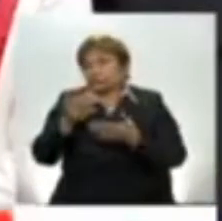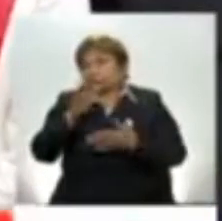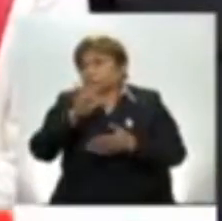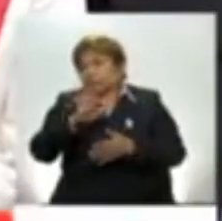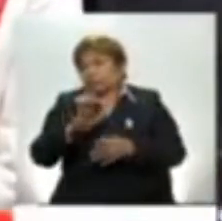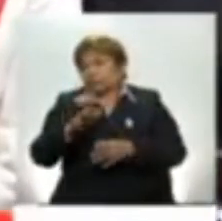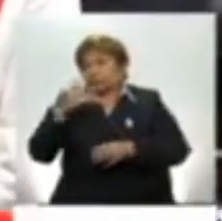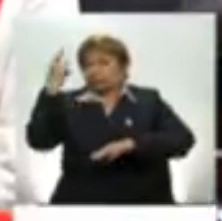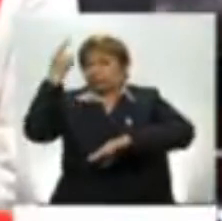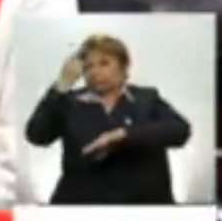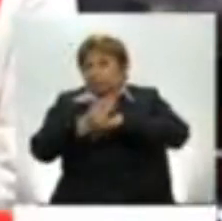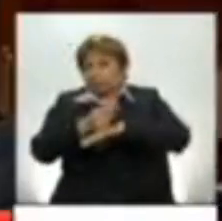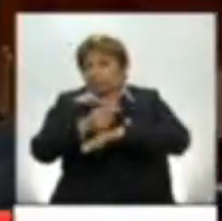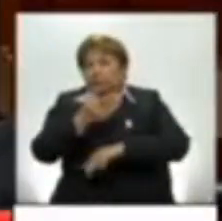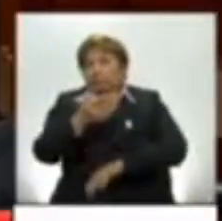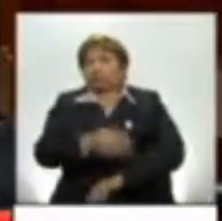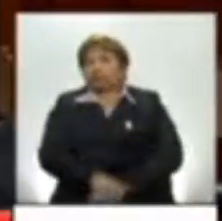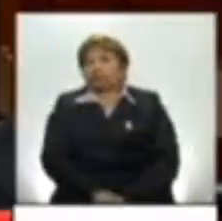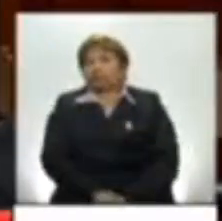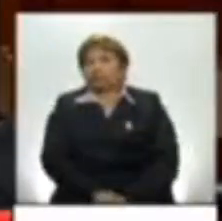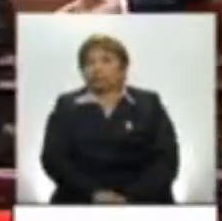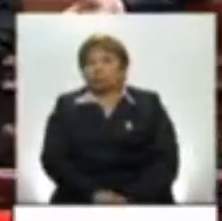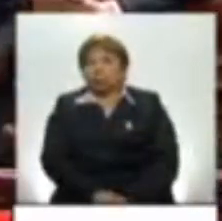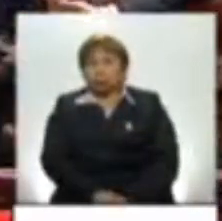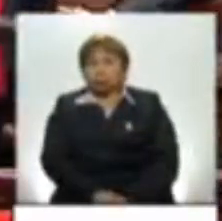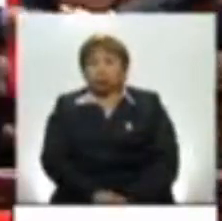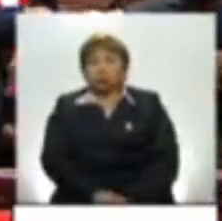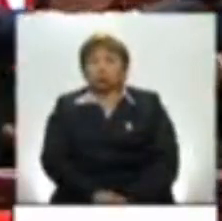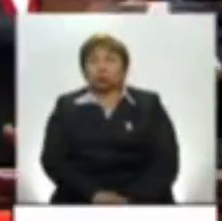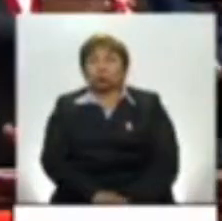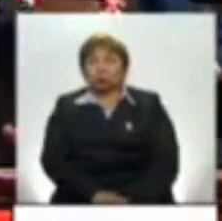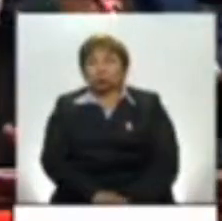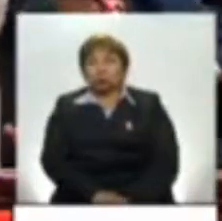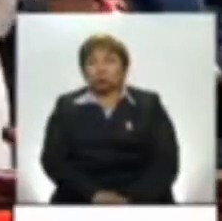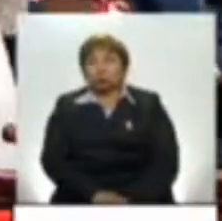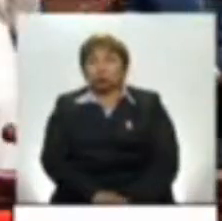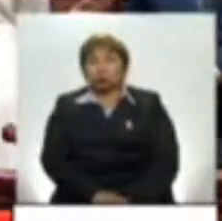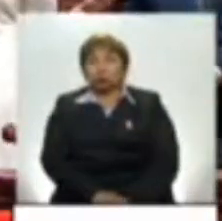la nación se lo demanden. Gracias.